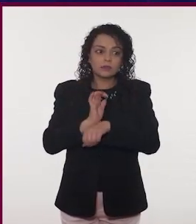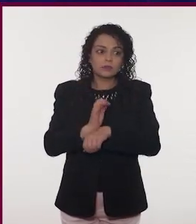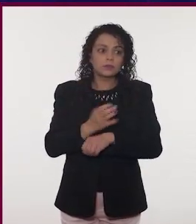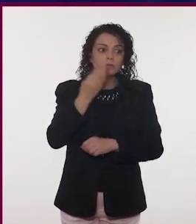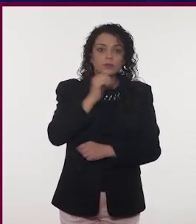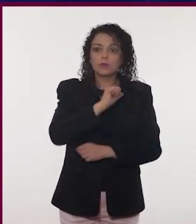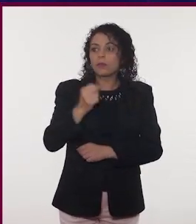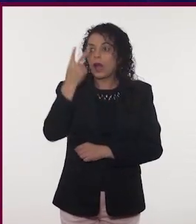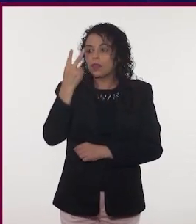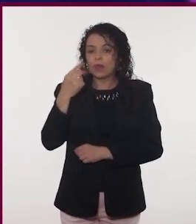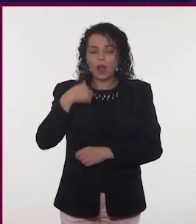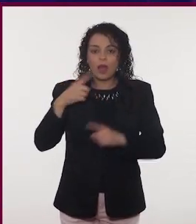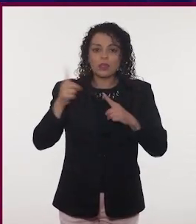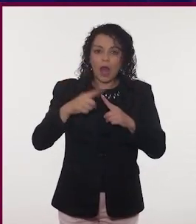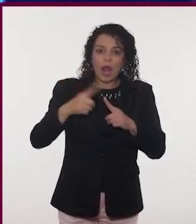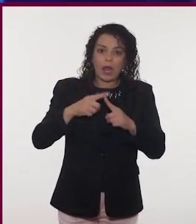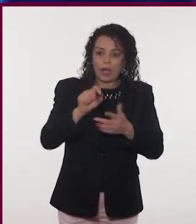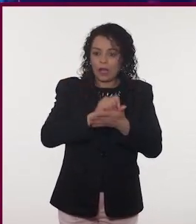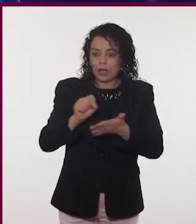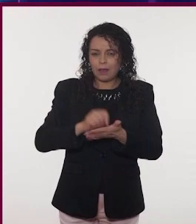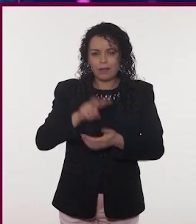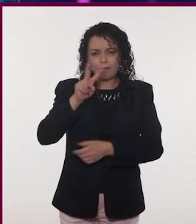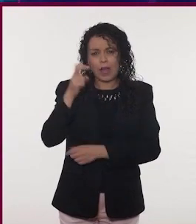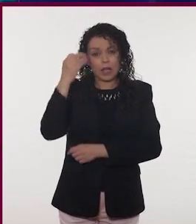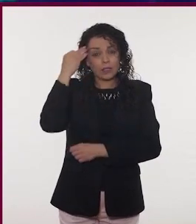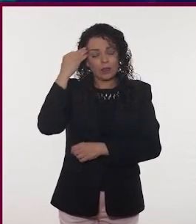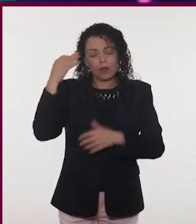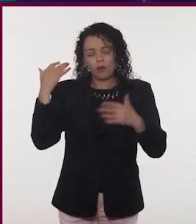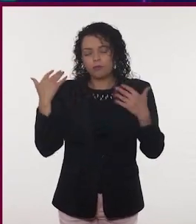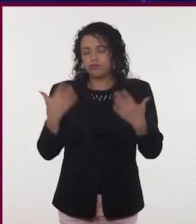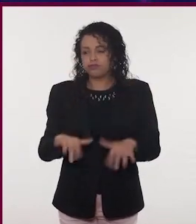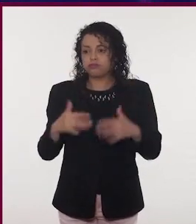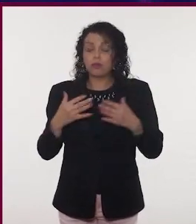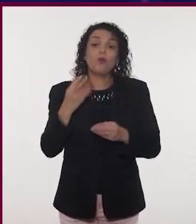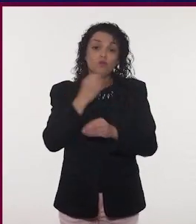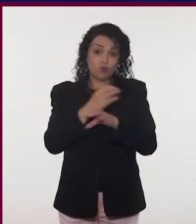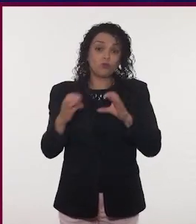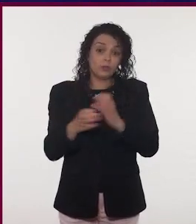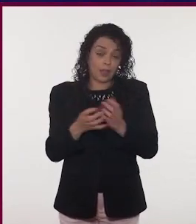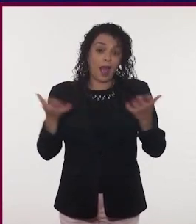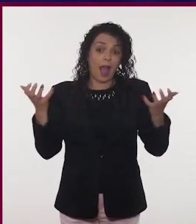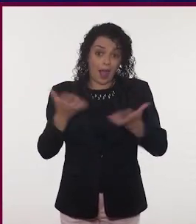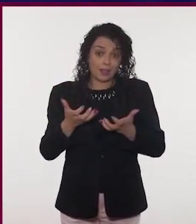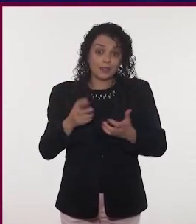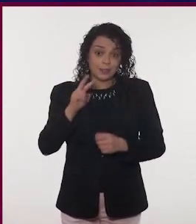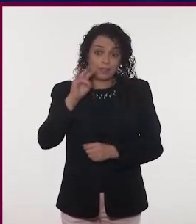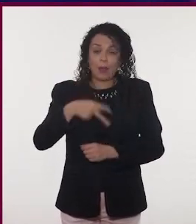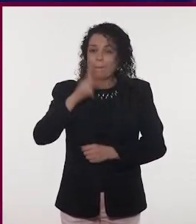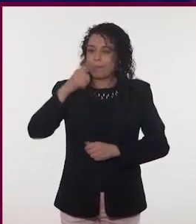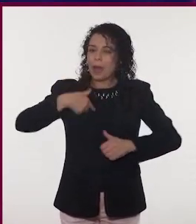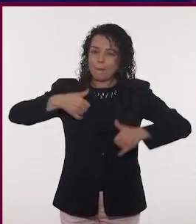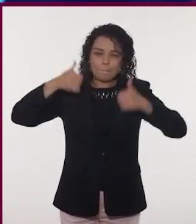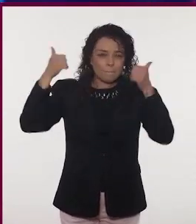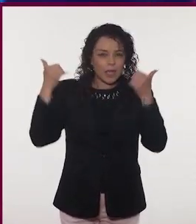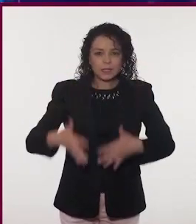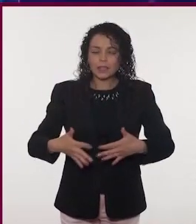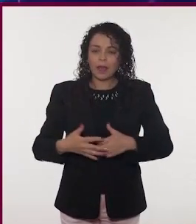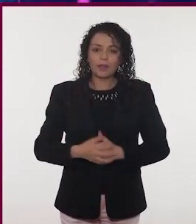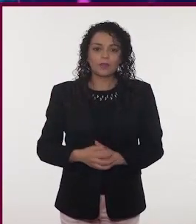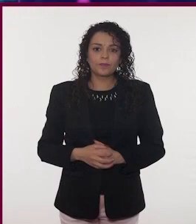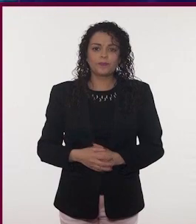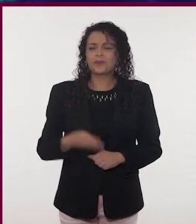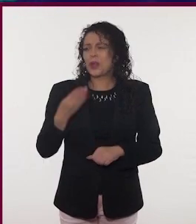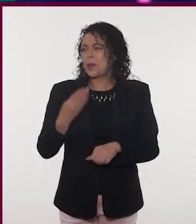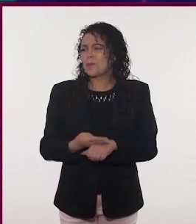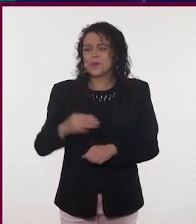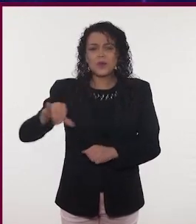mañana hacía yo tareas. Entonces era, la verdad fue una época, pues, o sea, muy productiva, muy provechosa, pero muy matada, ¿eh? La verdad fue muy interesante, muy